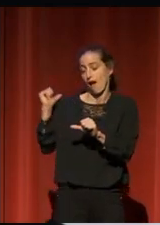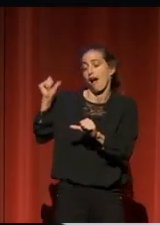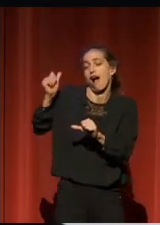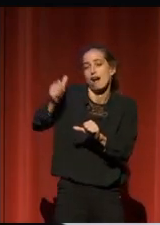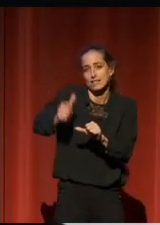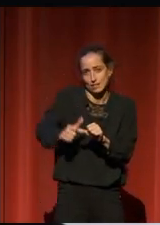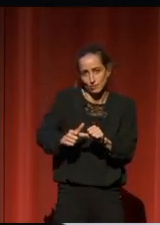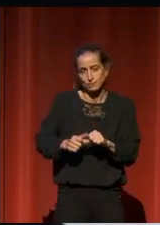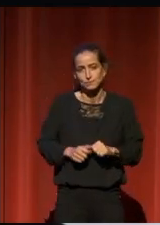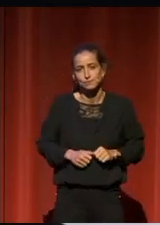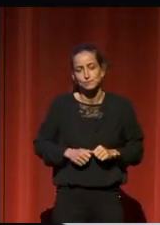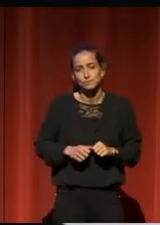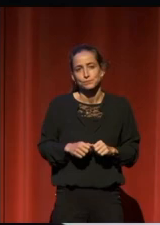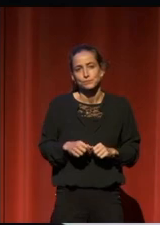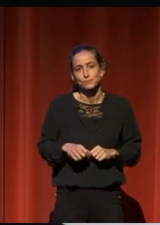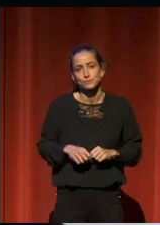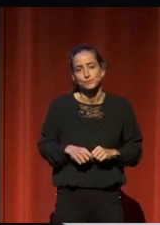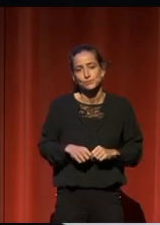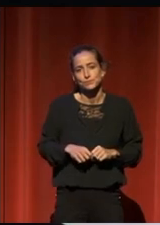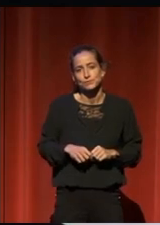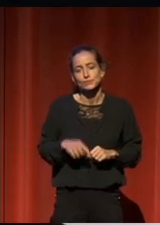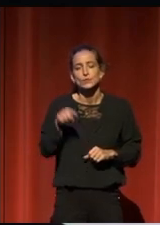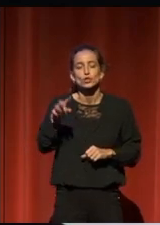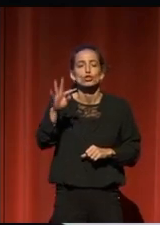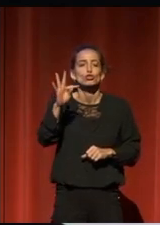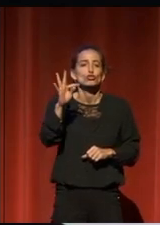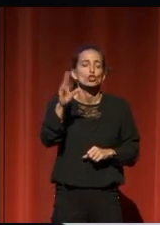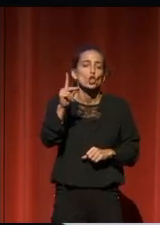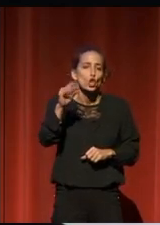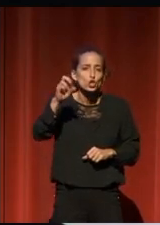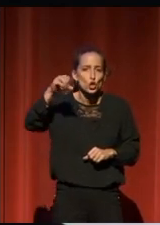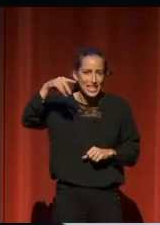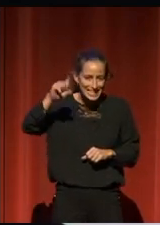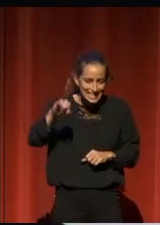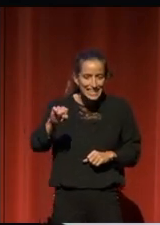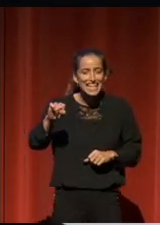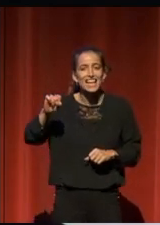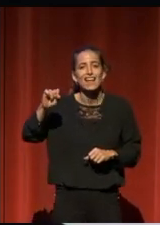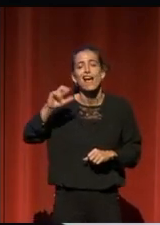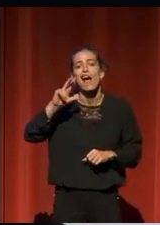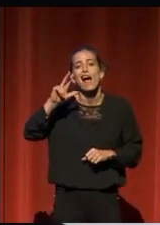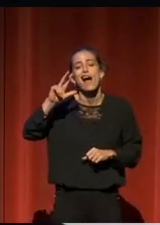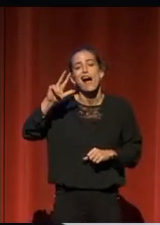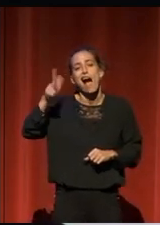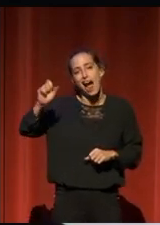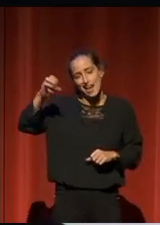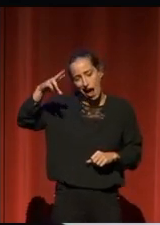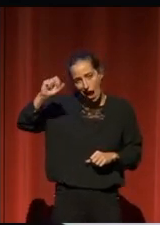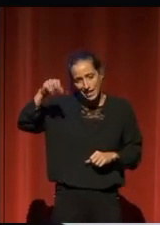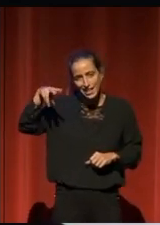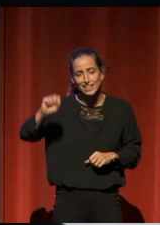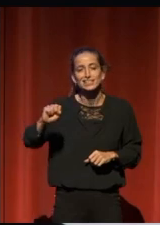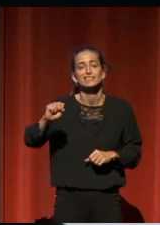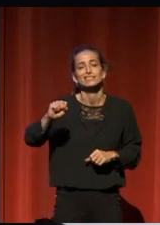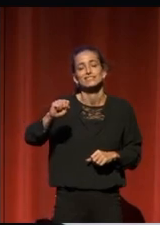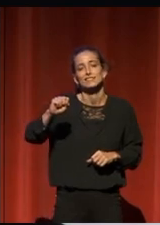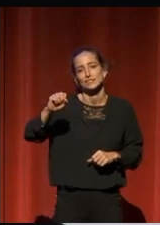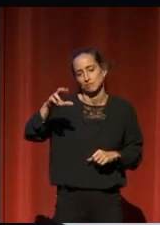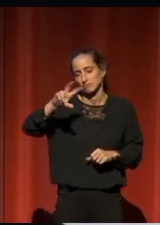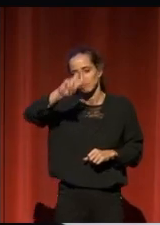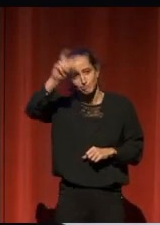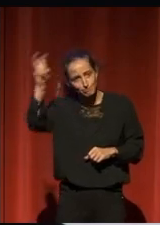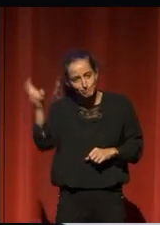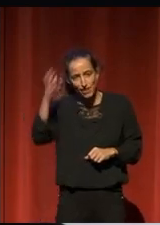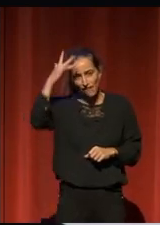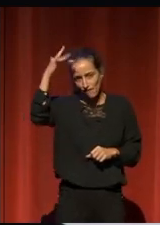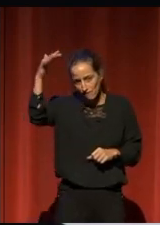Boecio y Descartes, Dostoyevsky y Hannah Arendt, Juliana de Norwich y Thomas Bernhard